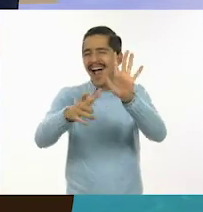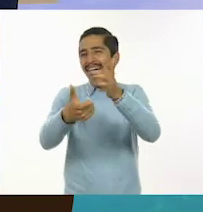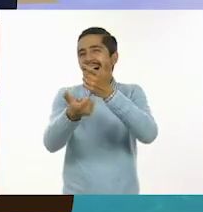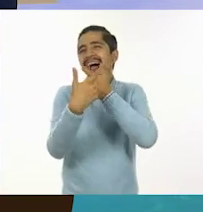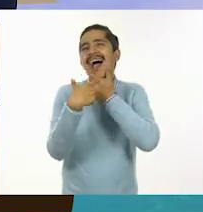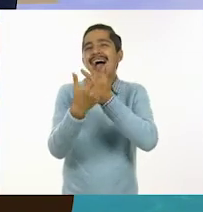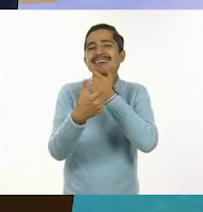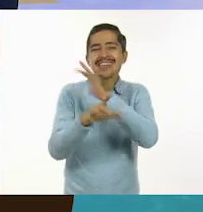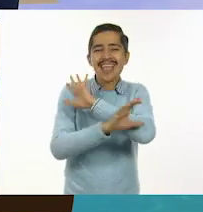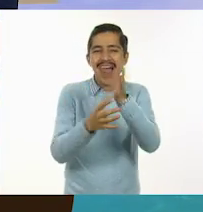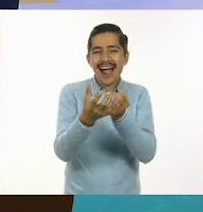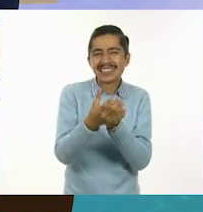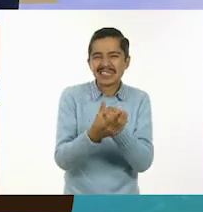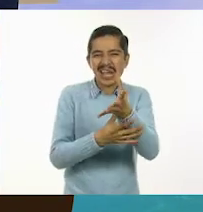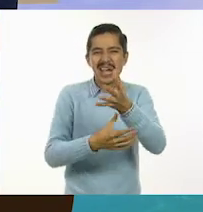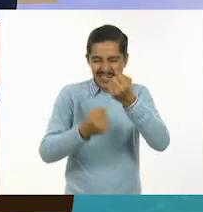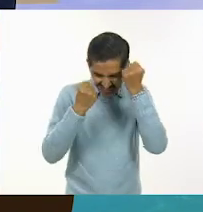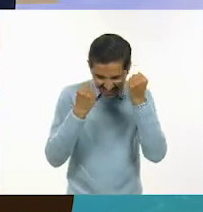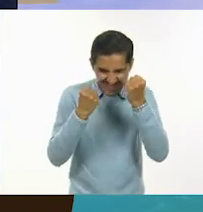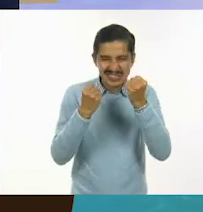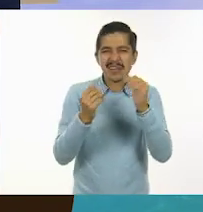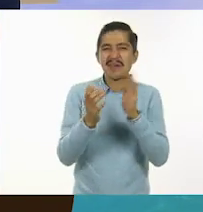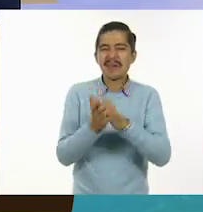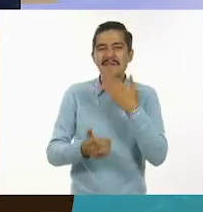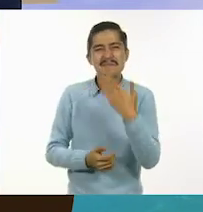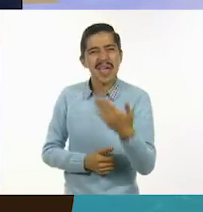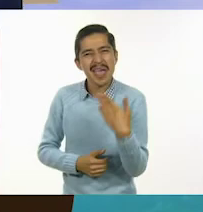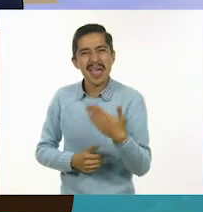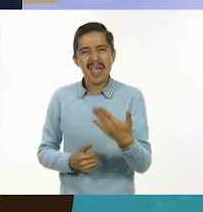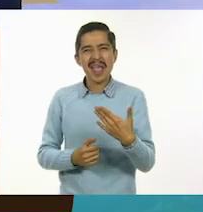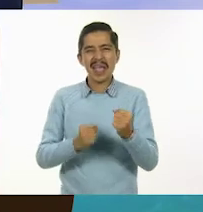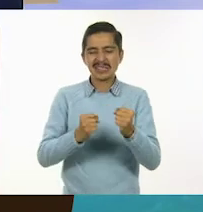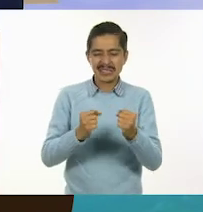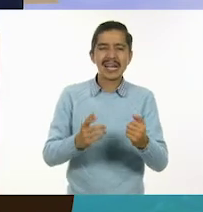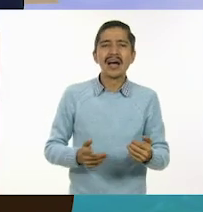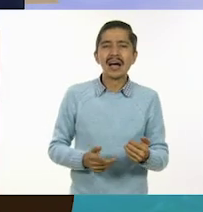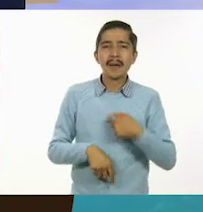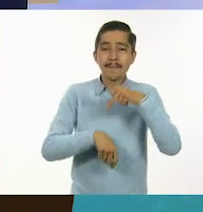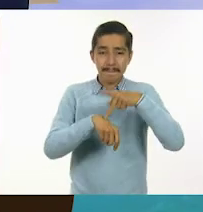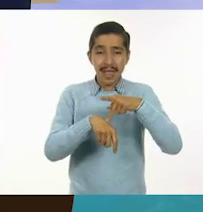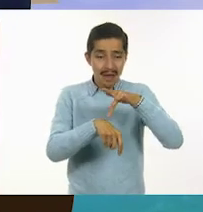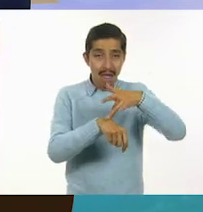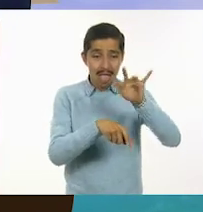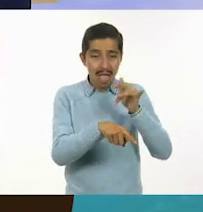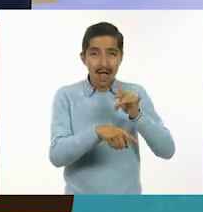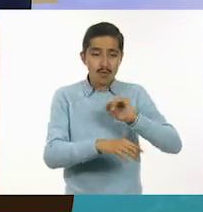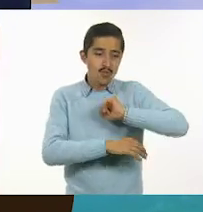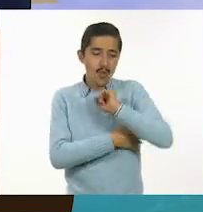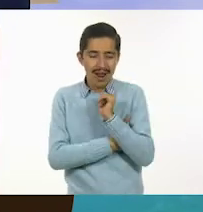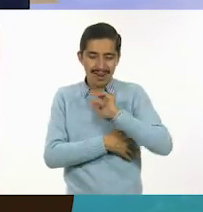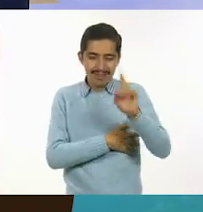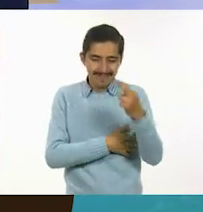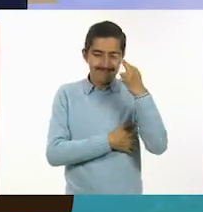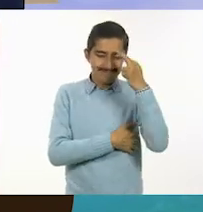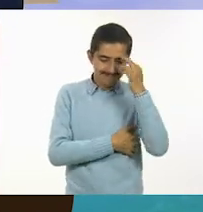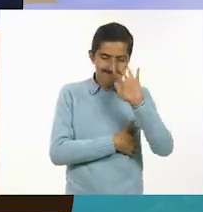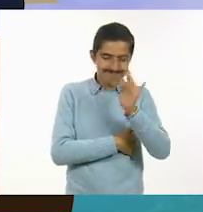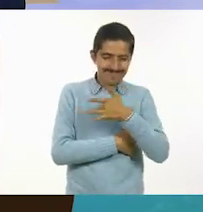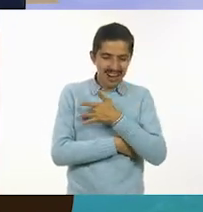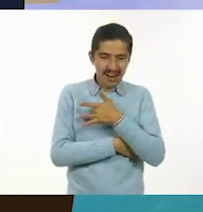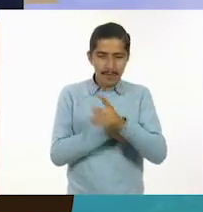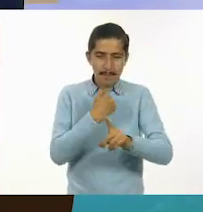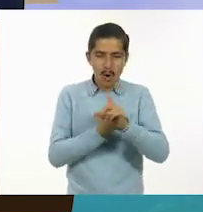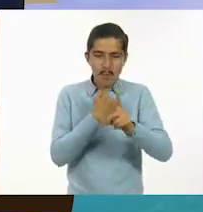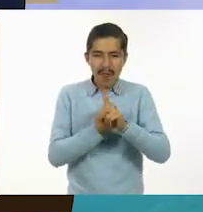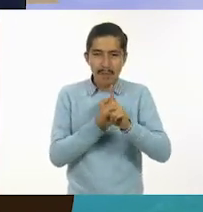¡Ah, salí! ¡Qué bien! ¡Ja, ja, ja! Decidió guardar aquella piedra brillante como recordatorio de que los problemas se